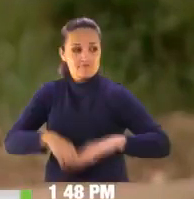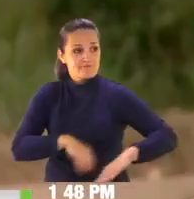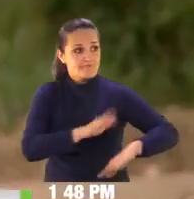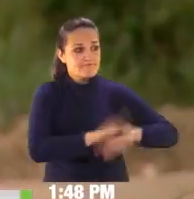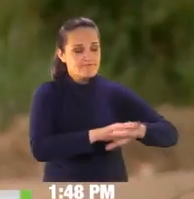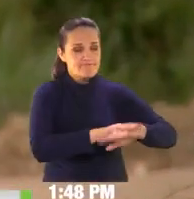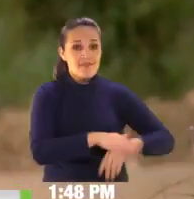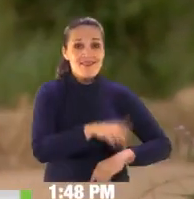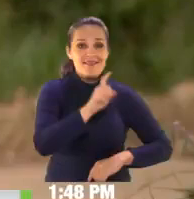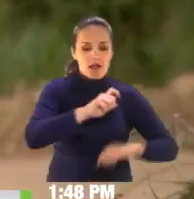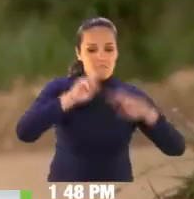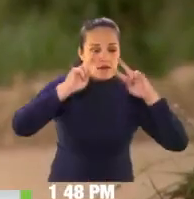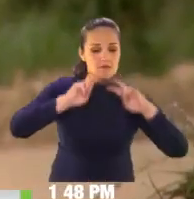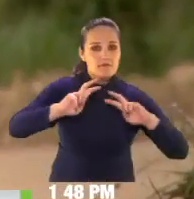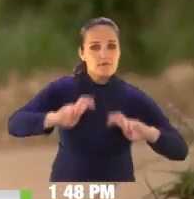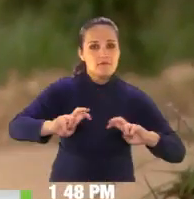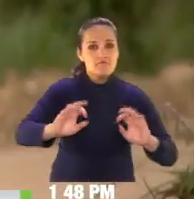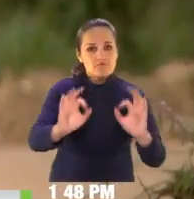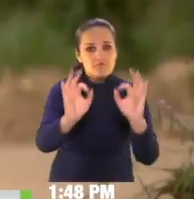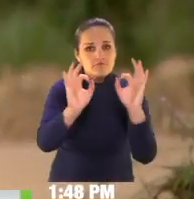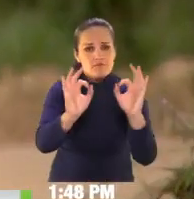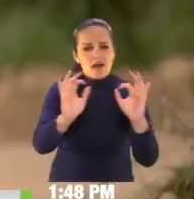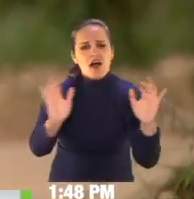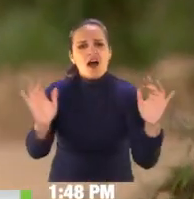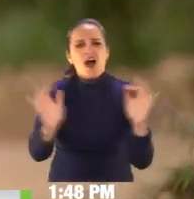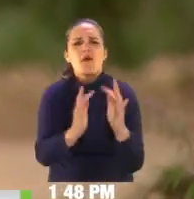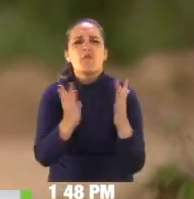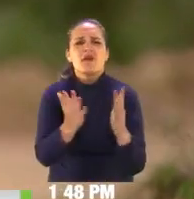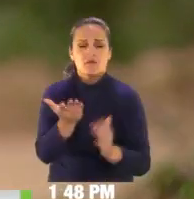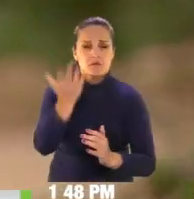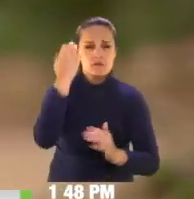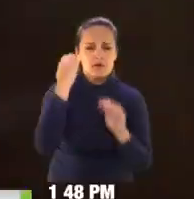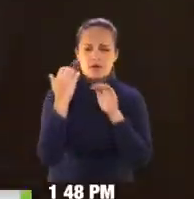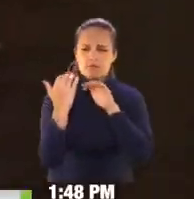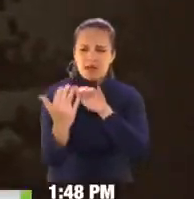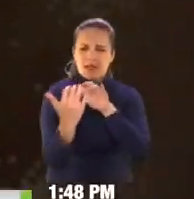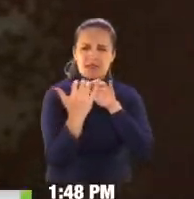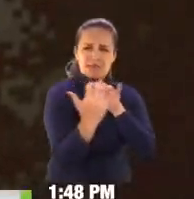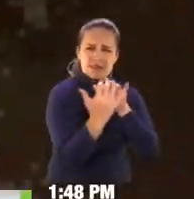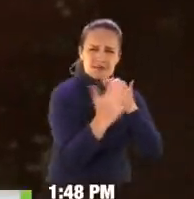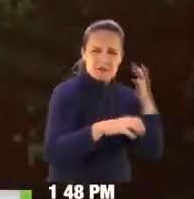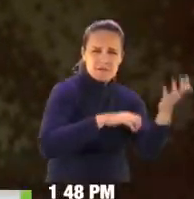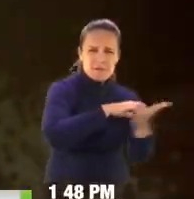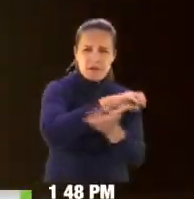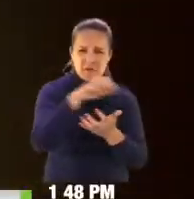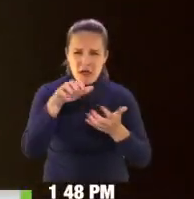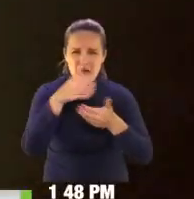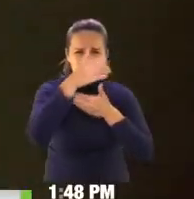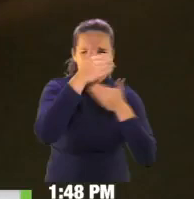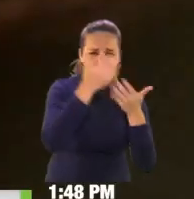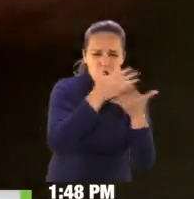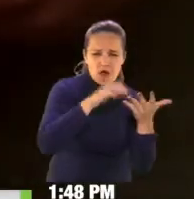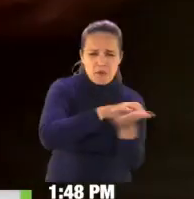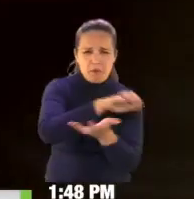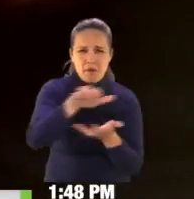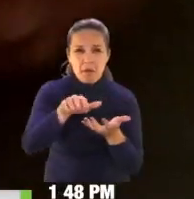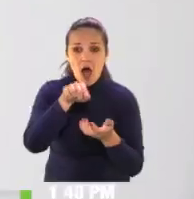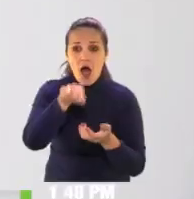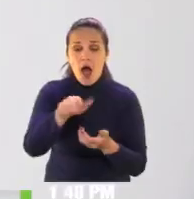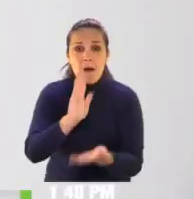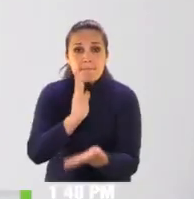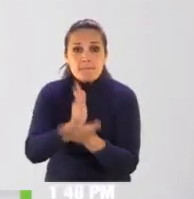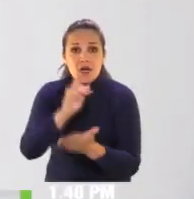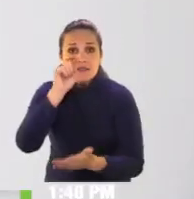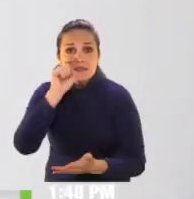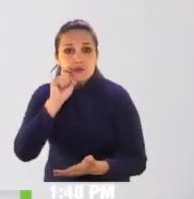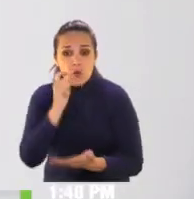se abra un macrocaso dedicado específicamente a la violencia sexual con motivo del conflicto armado y que no se trate como casos aislados.